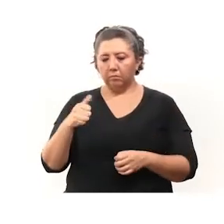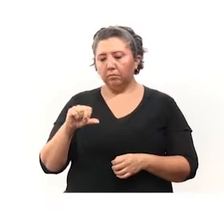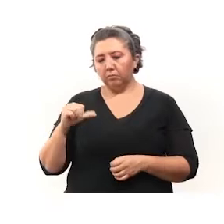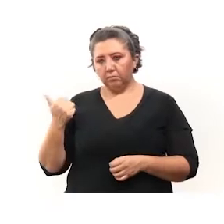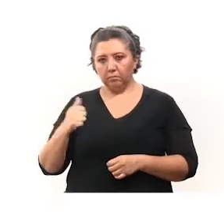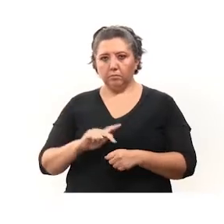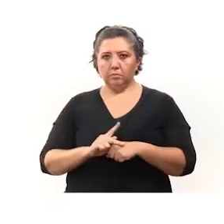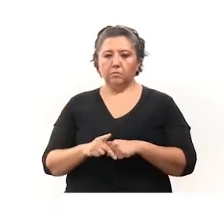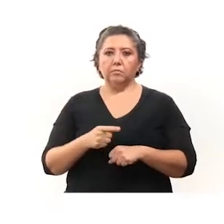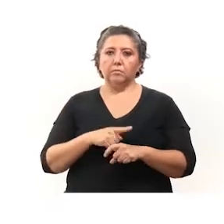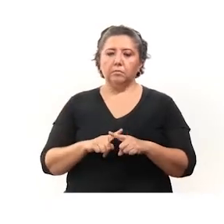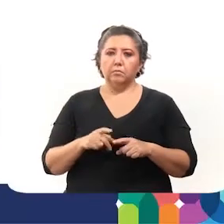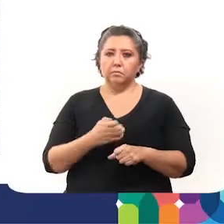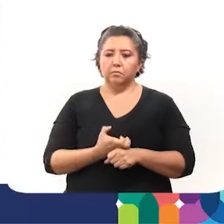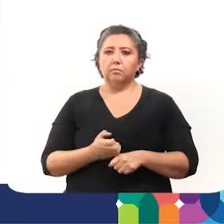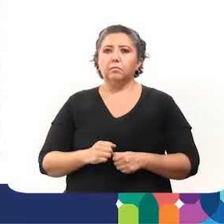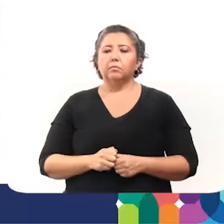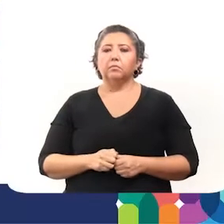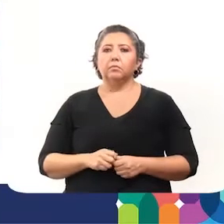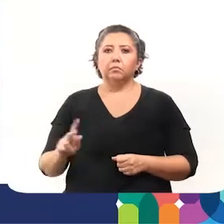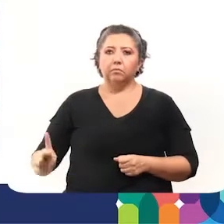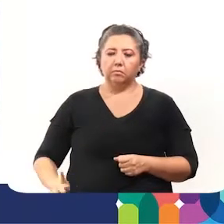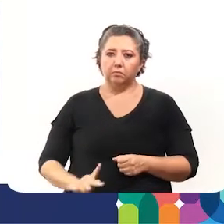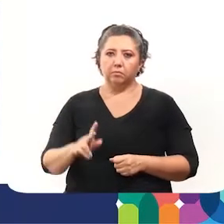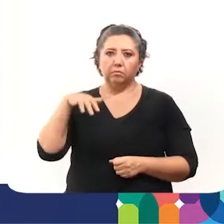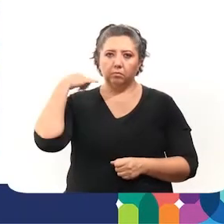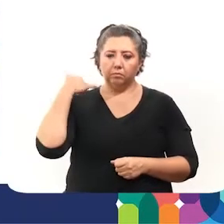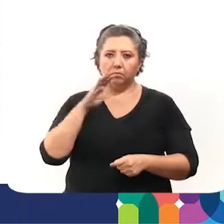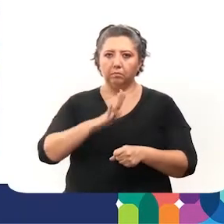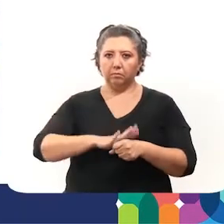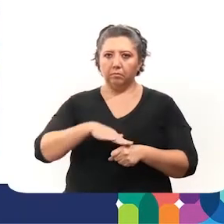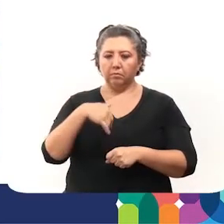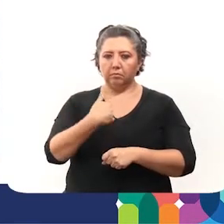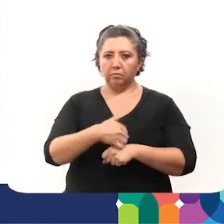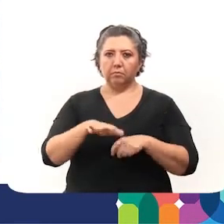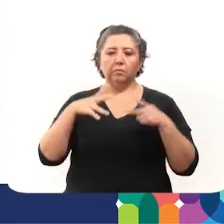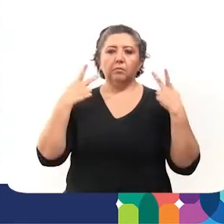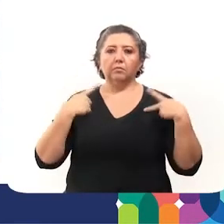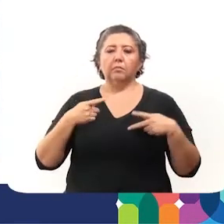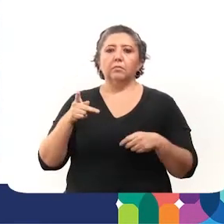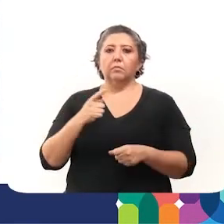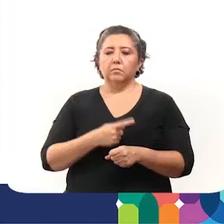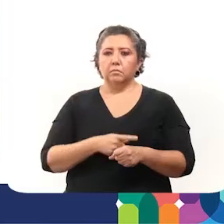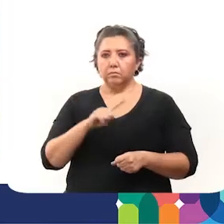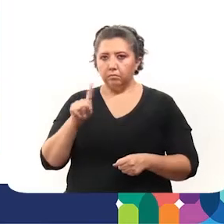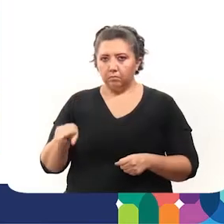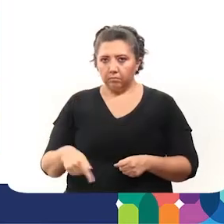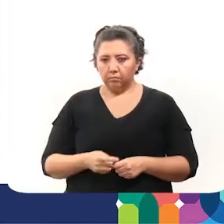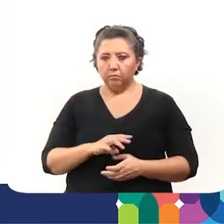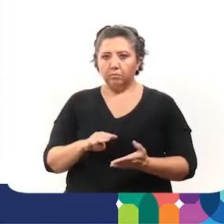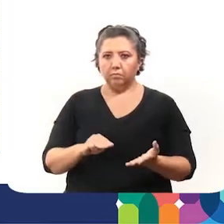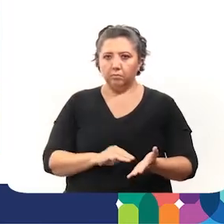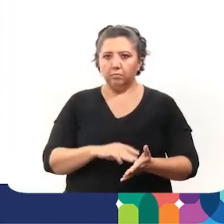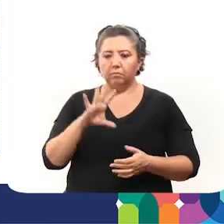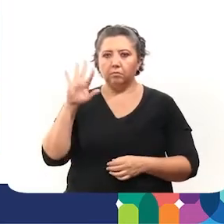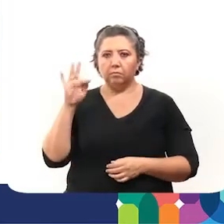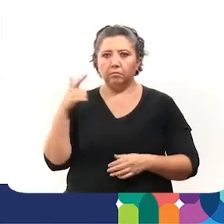otro país u otro estado. Los municipios de Yucatán con mayor número de personas contagiadas son